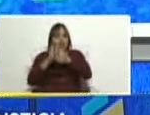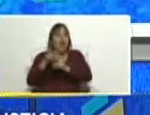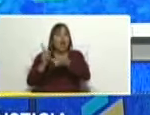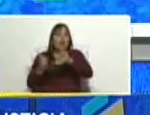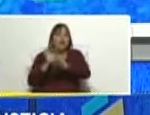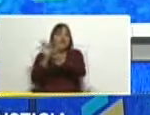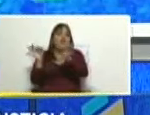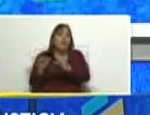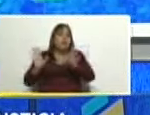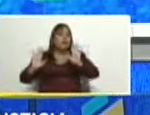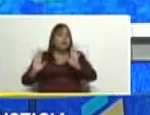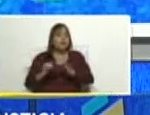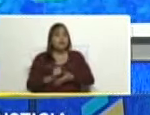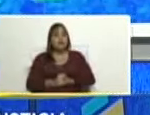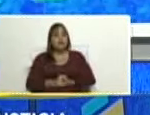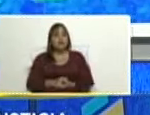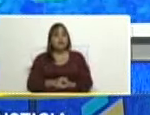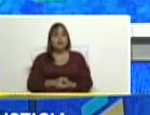manera.